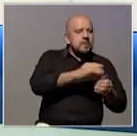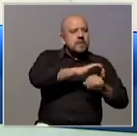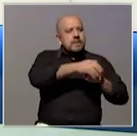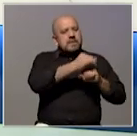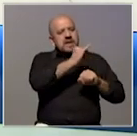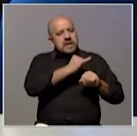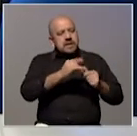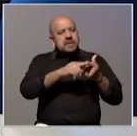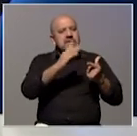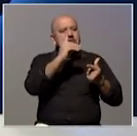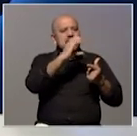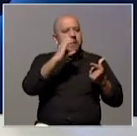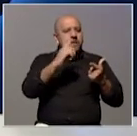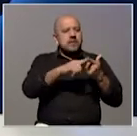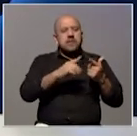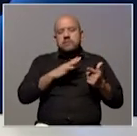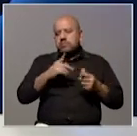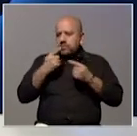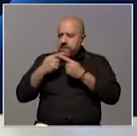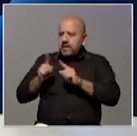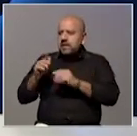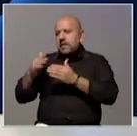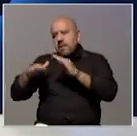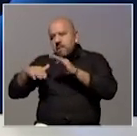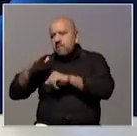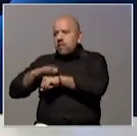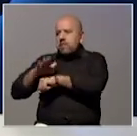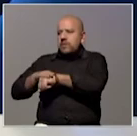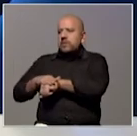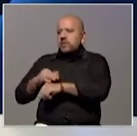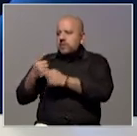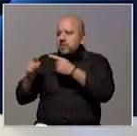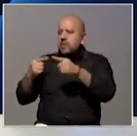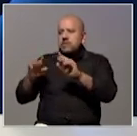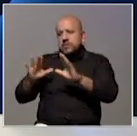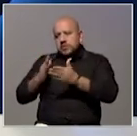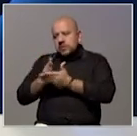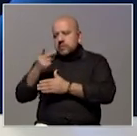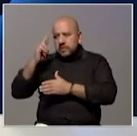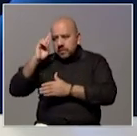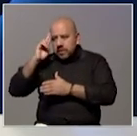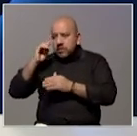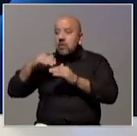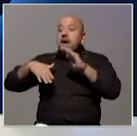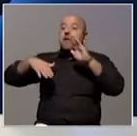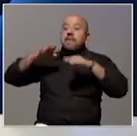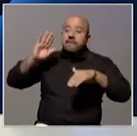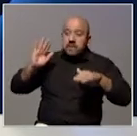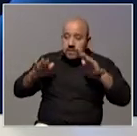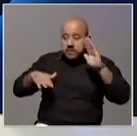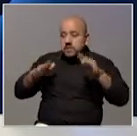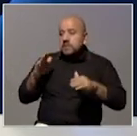por di candia hasta ahora bueno había de distintos momentos pero en general ha sido siempre en términos respetuosos salvo excepciones